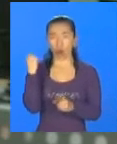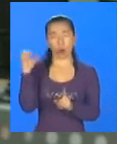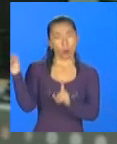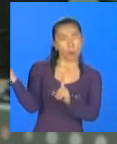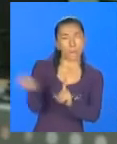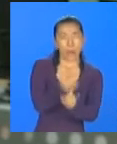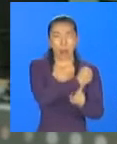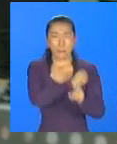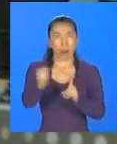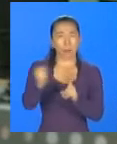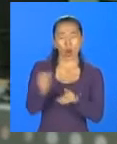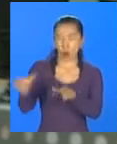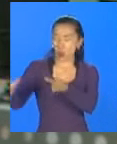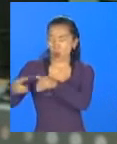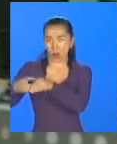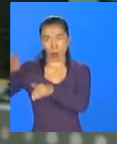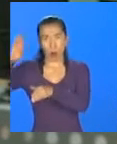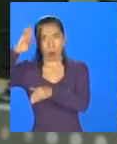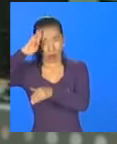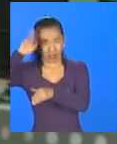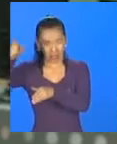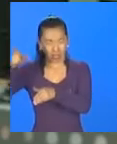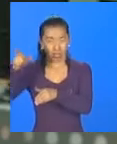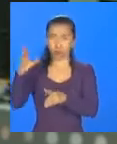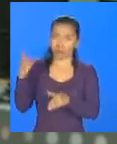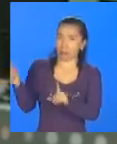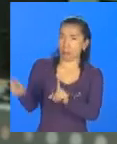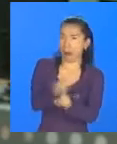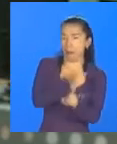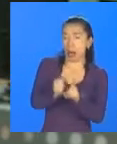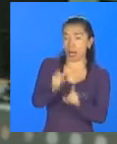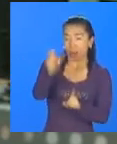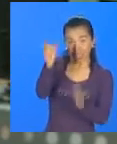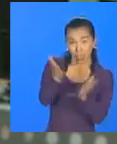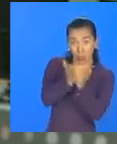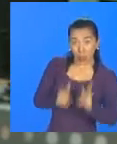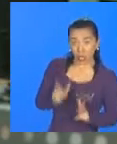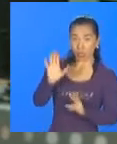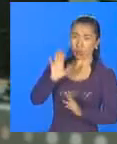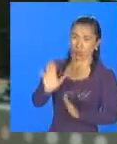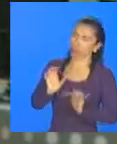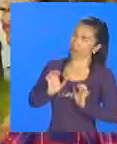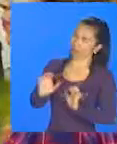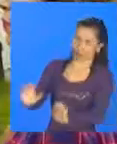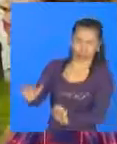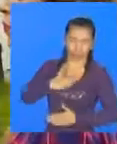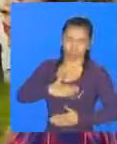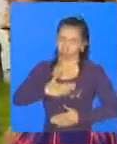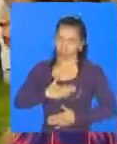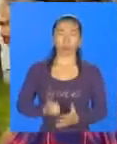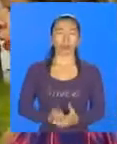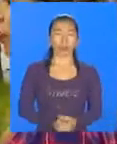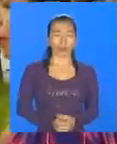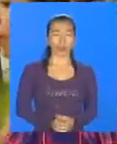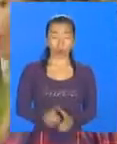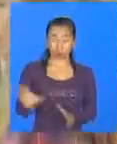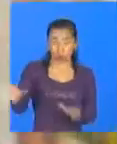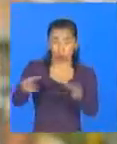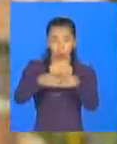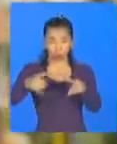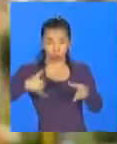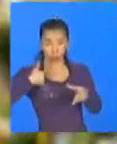Escuadrón Antidisturbios, hecho que ha generado repudio en los estudiantes de todo el país. Jóvenes del movimiento de la